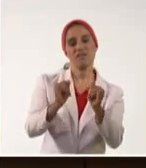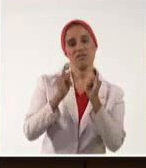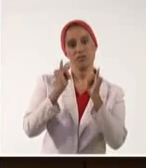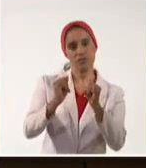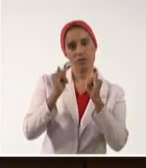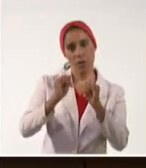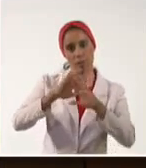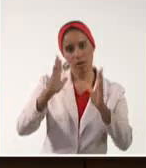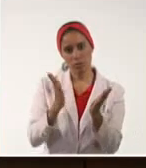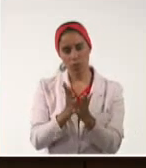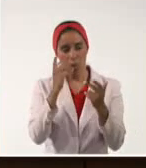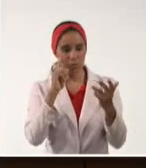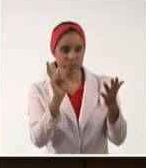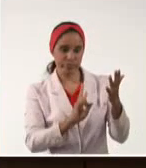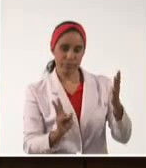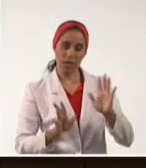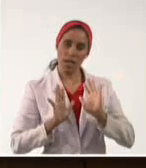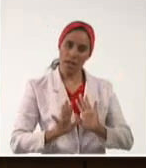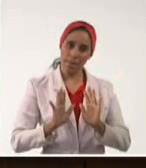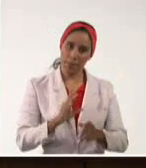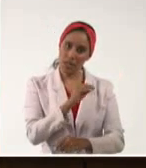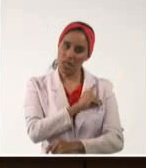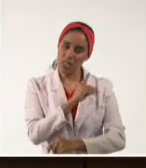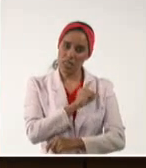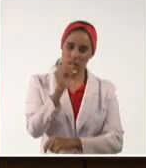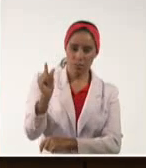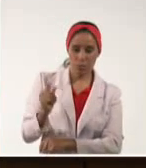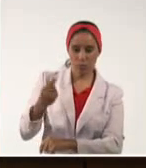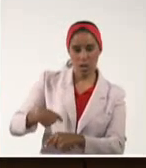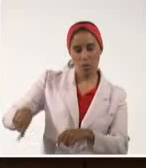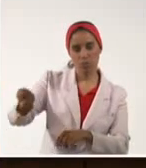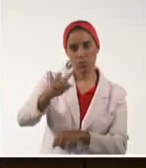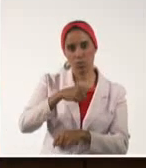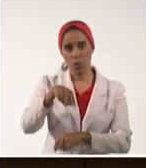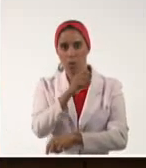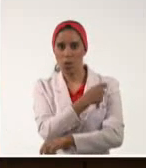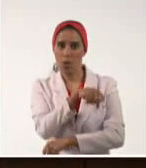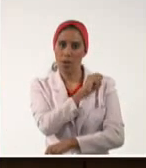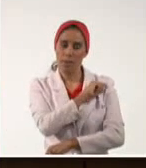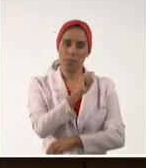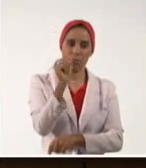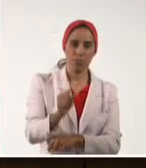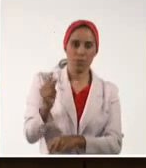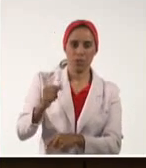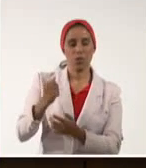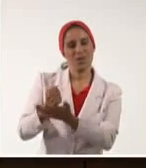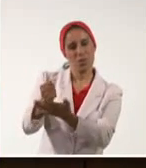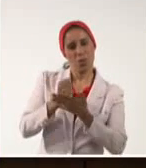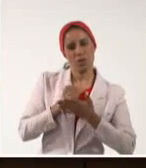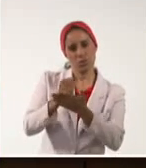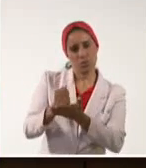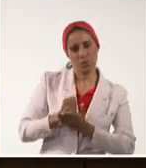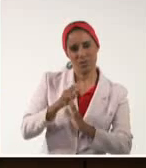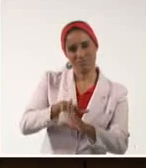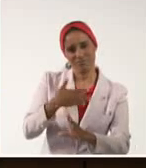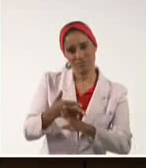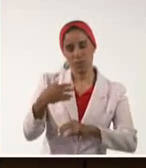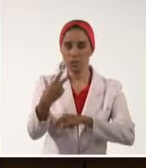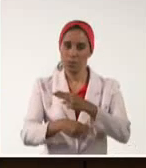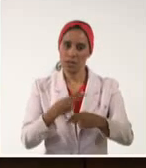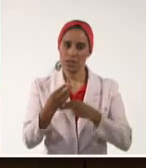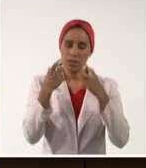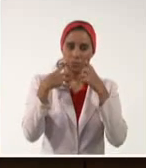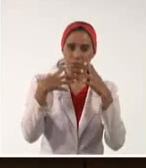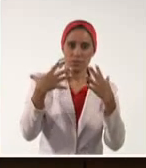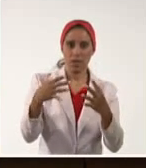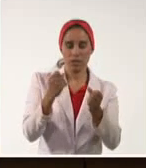consulta y espera de sus diputados y de todo el pueblo que lo apoyen en la implementación de las decisiones que puedan llevarnos